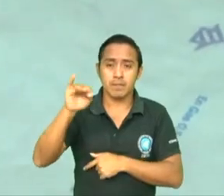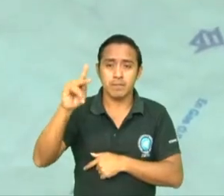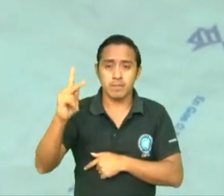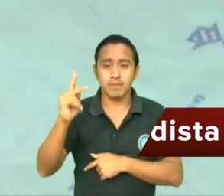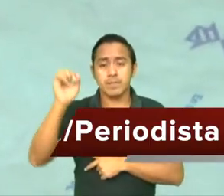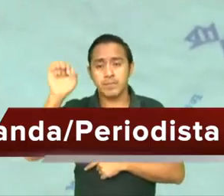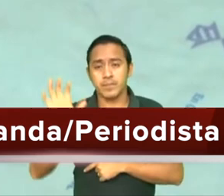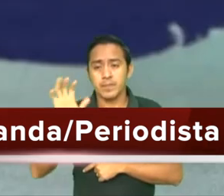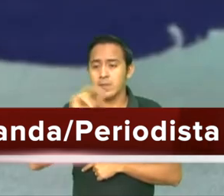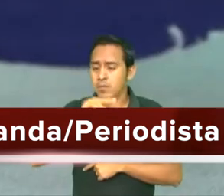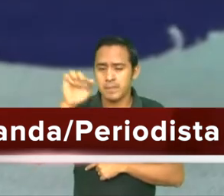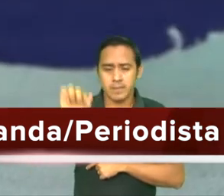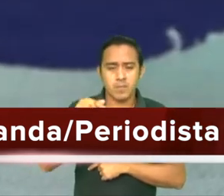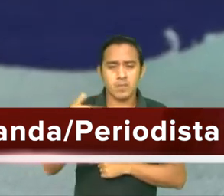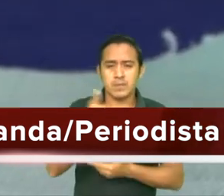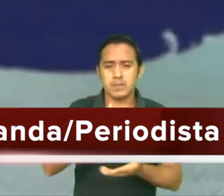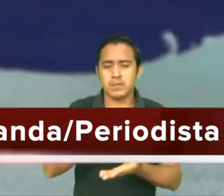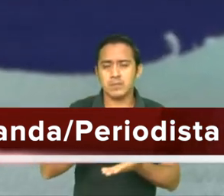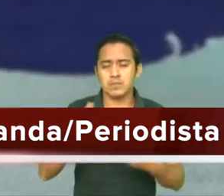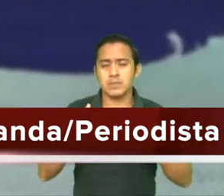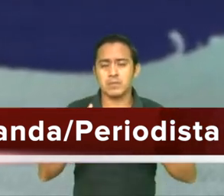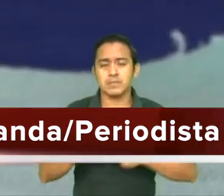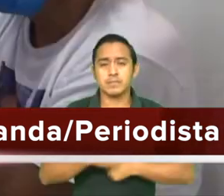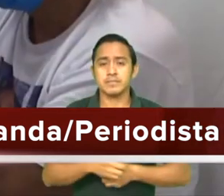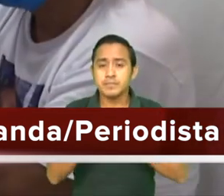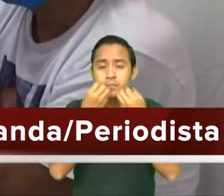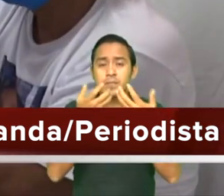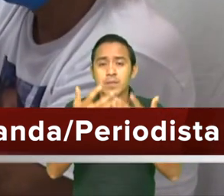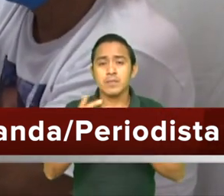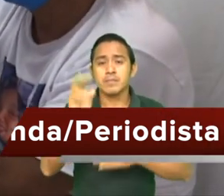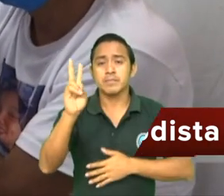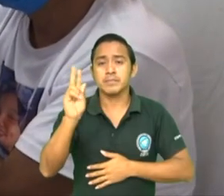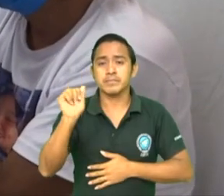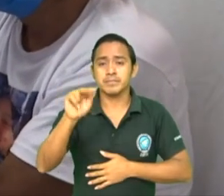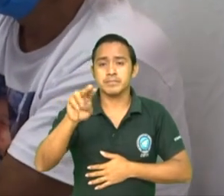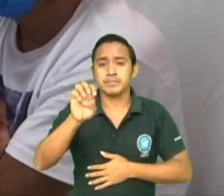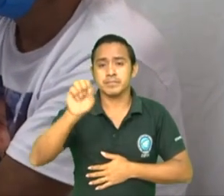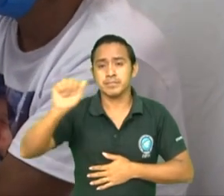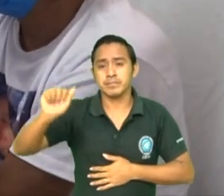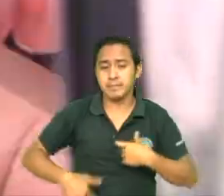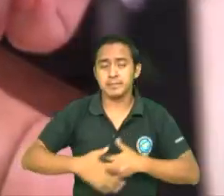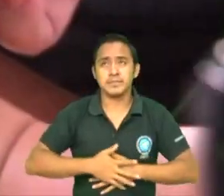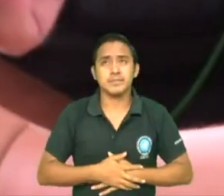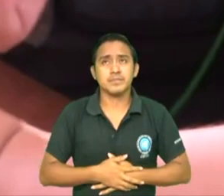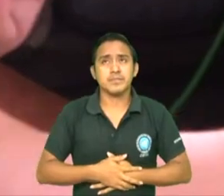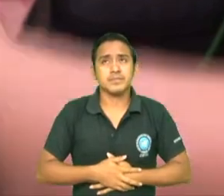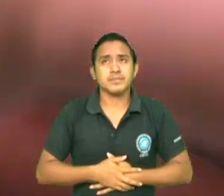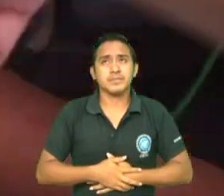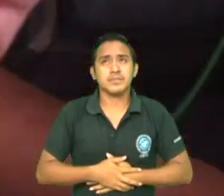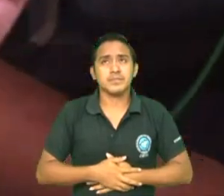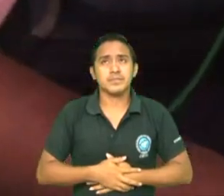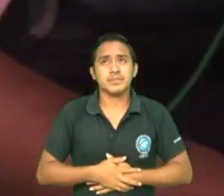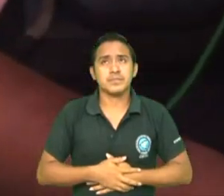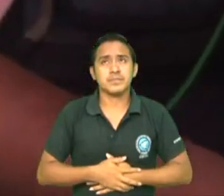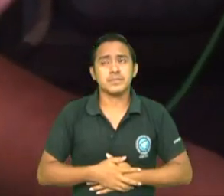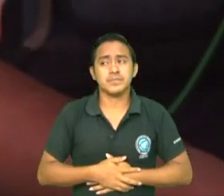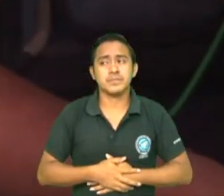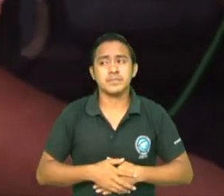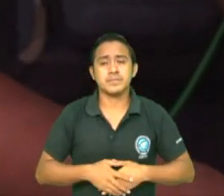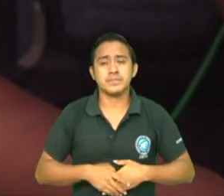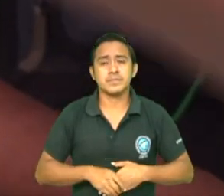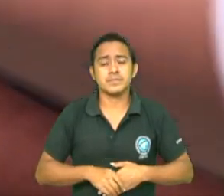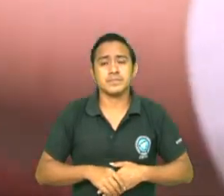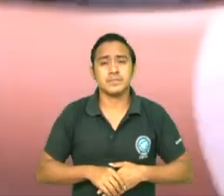el régimen de Nicaragua inició de manera simbólica la aplicación voluntaria de la vacuna rusa Sputnik V contra el COVID-19, con